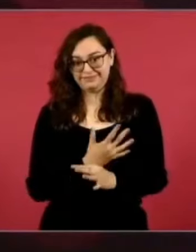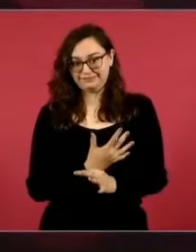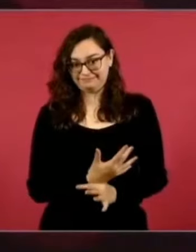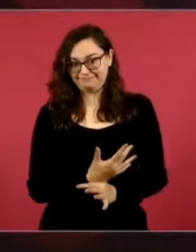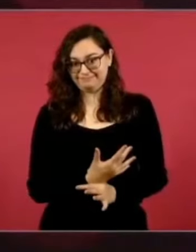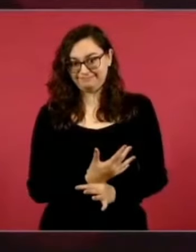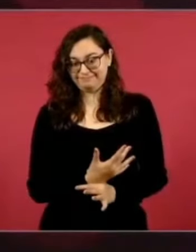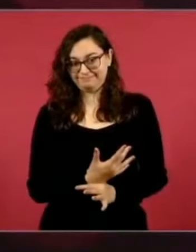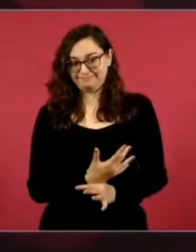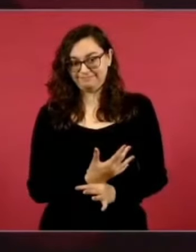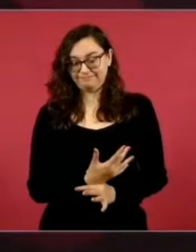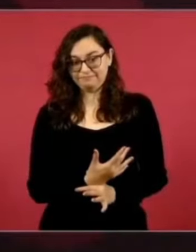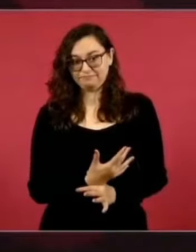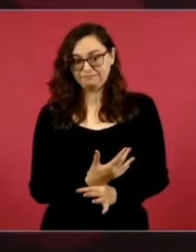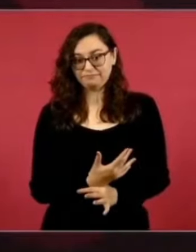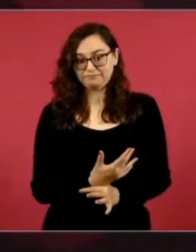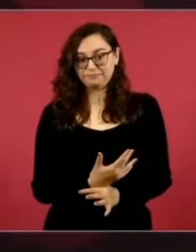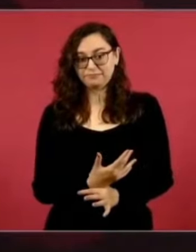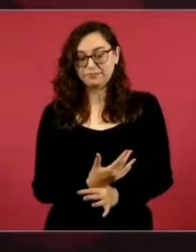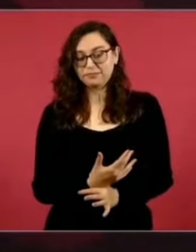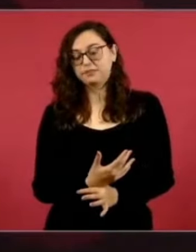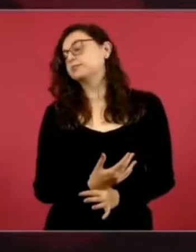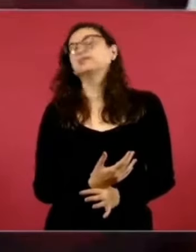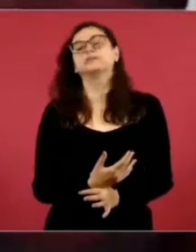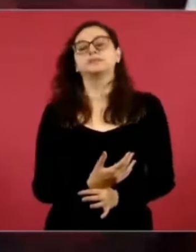y que para hacer eso